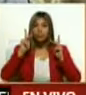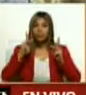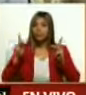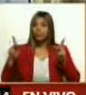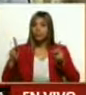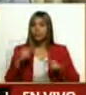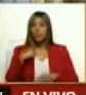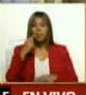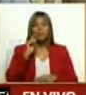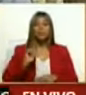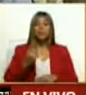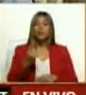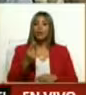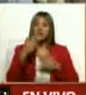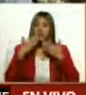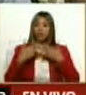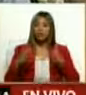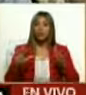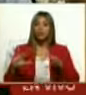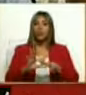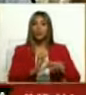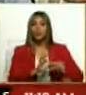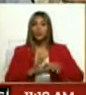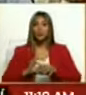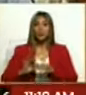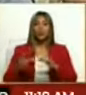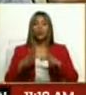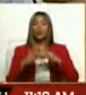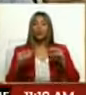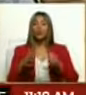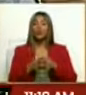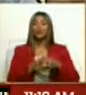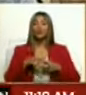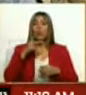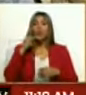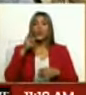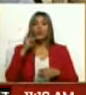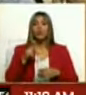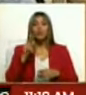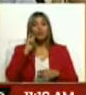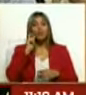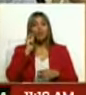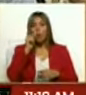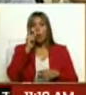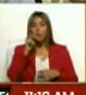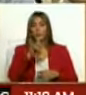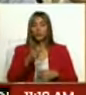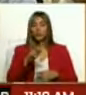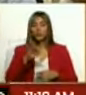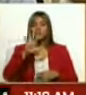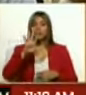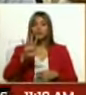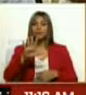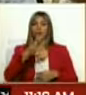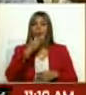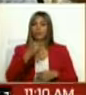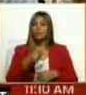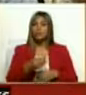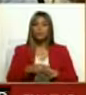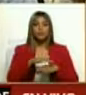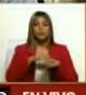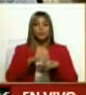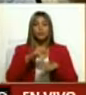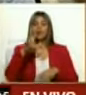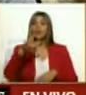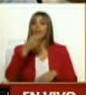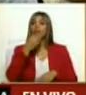y por vez primera vemos la unidad en todos los sectores de los venezolanos y las venezolanas. El 5 de diciembre, el 3 de